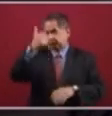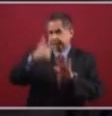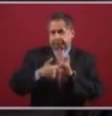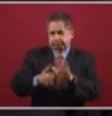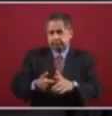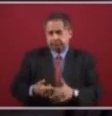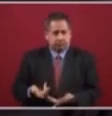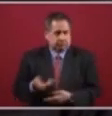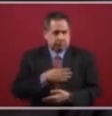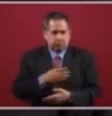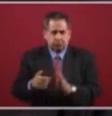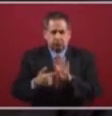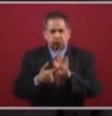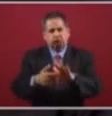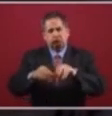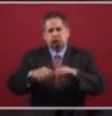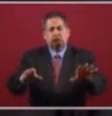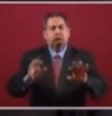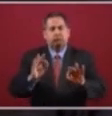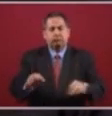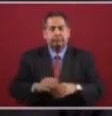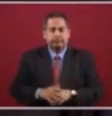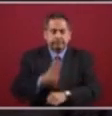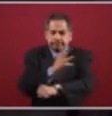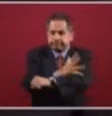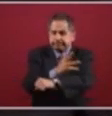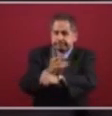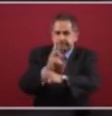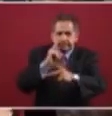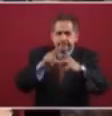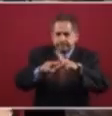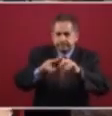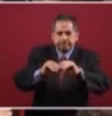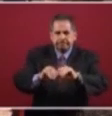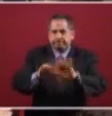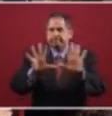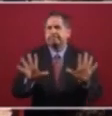Y qué bueno, ¿no? Porque es transparencia,